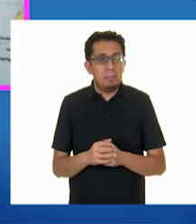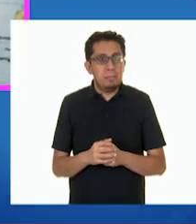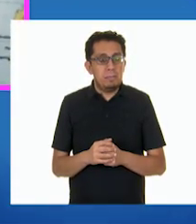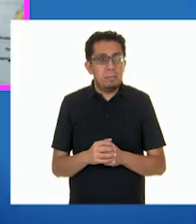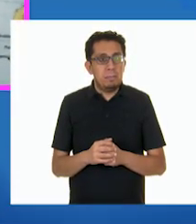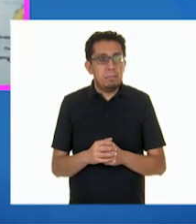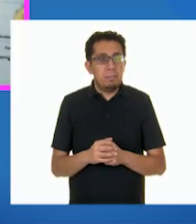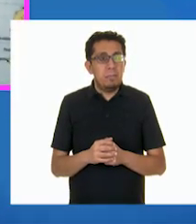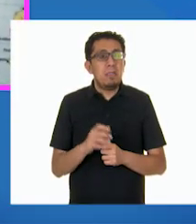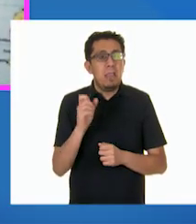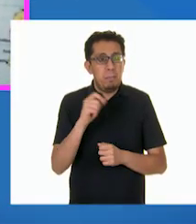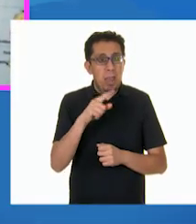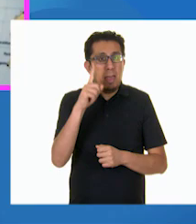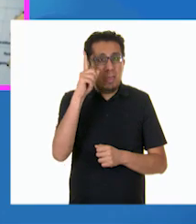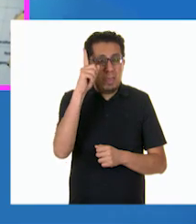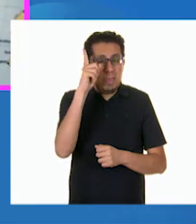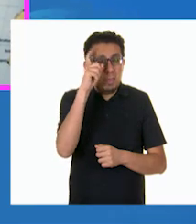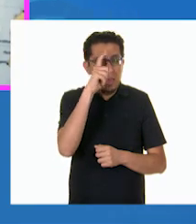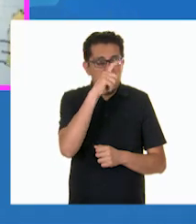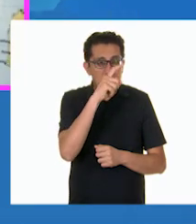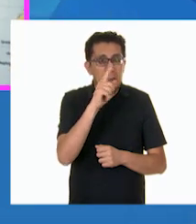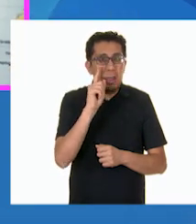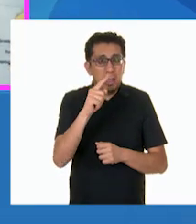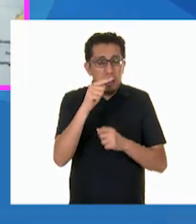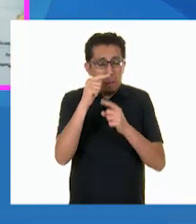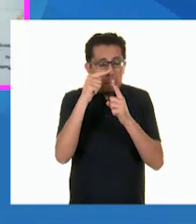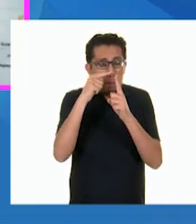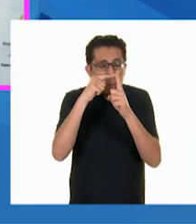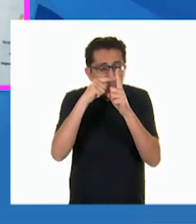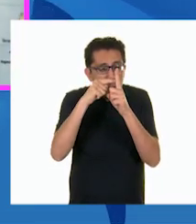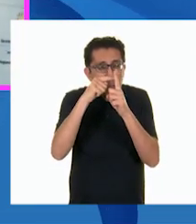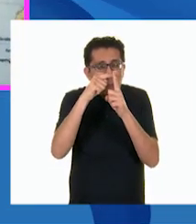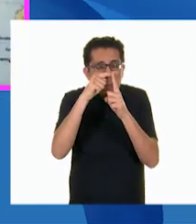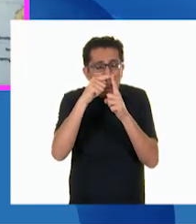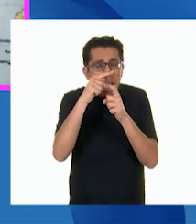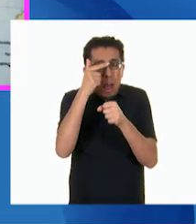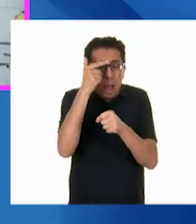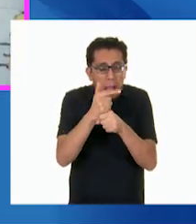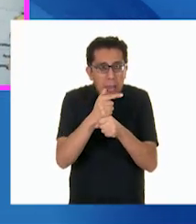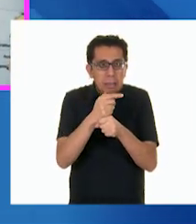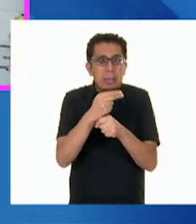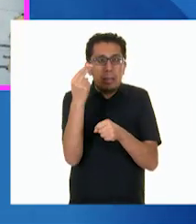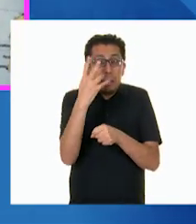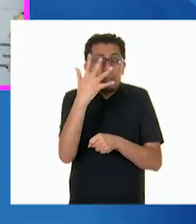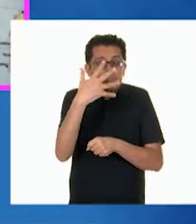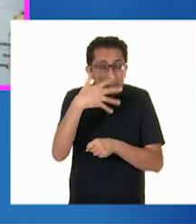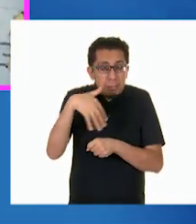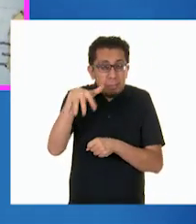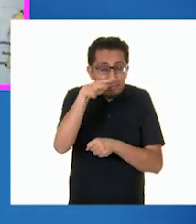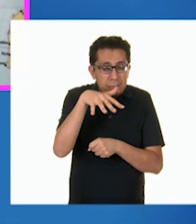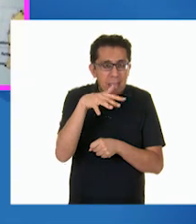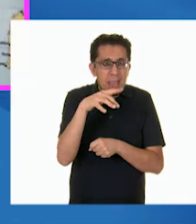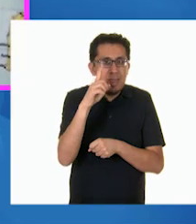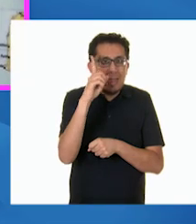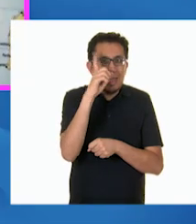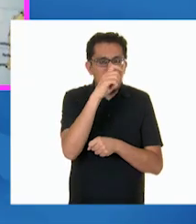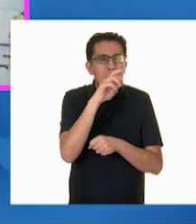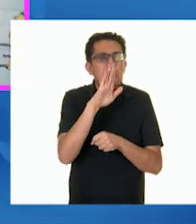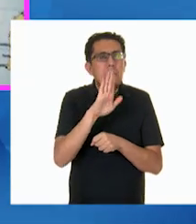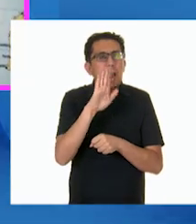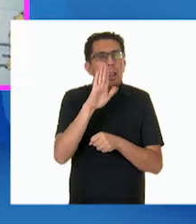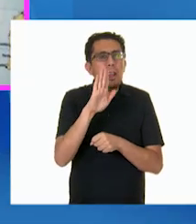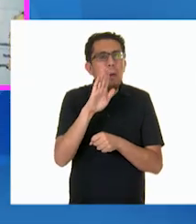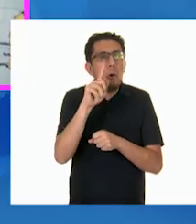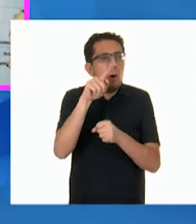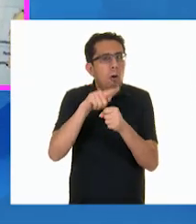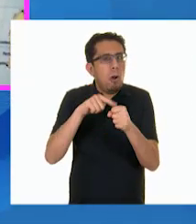También es un poco difícil encontrar la rayita. Tienes que estarle buscando. Es como una raya plateada.